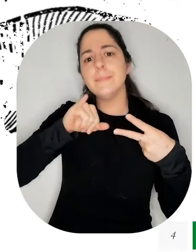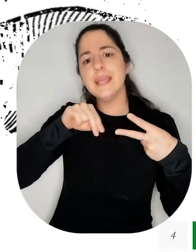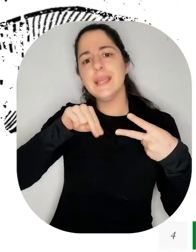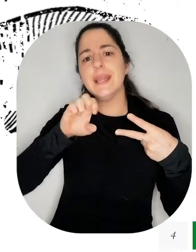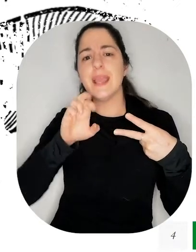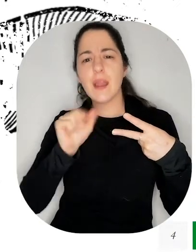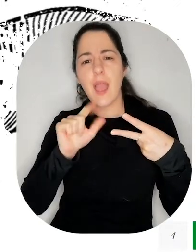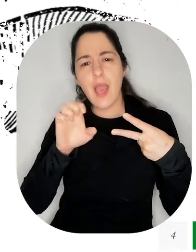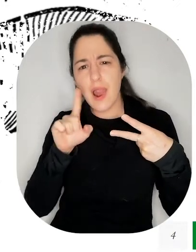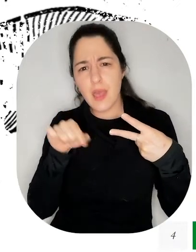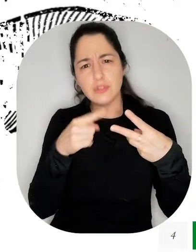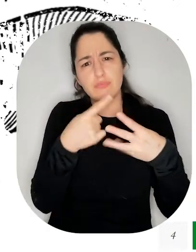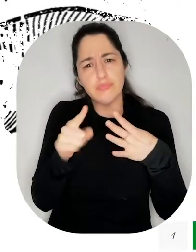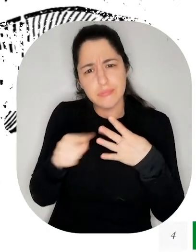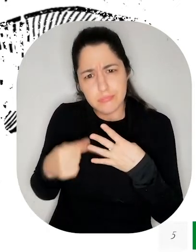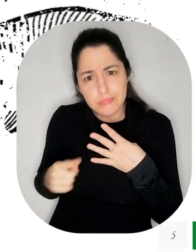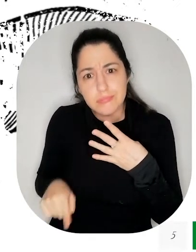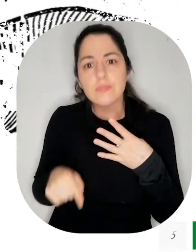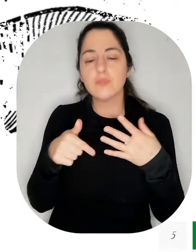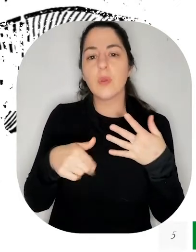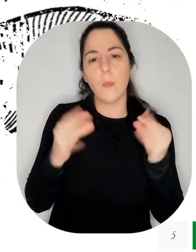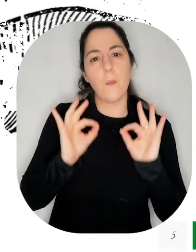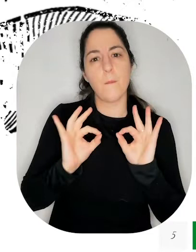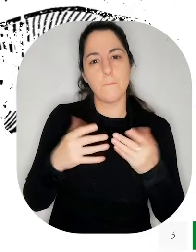otros micronutrientes que son esenciales.